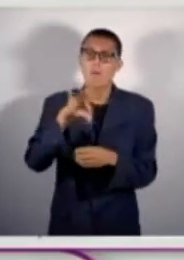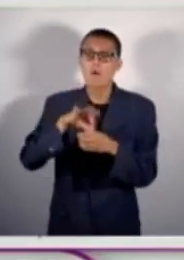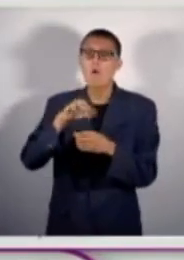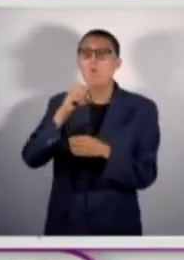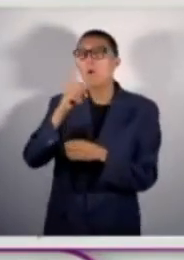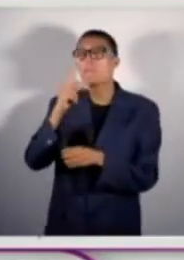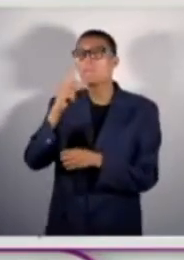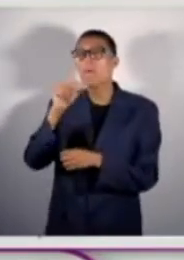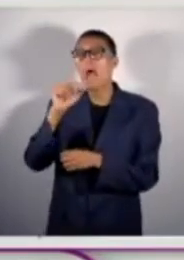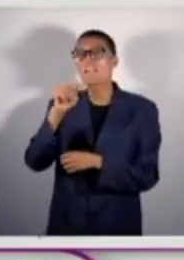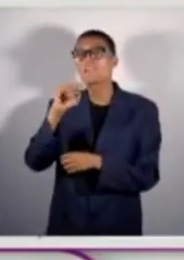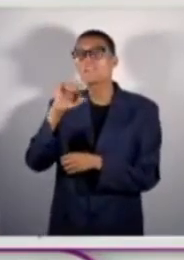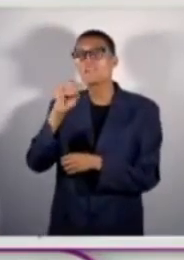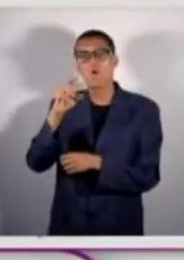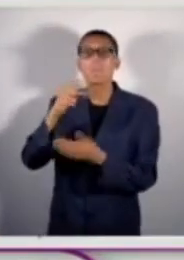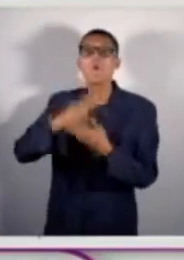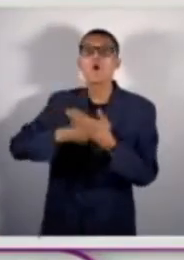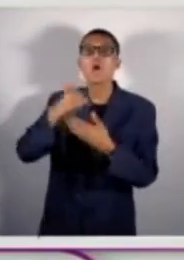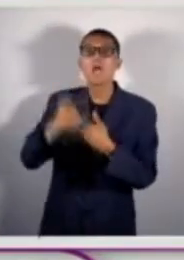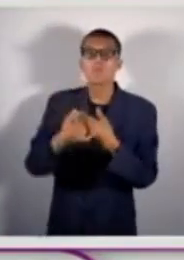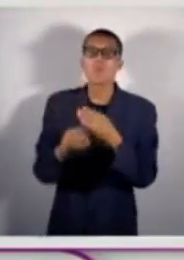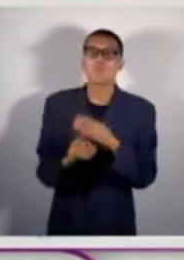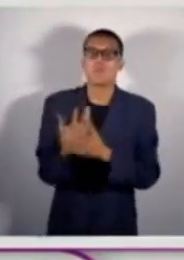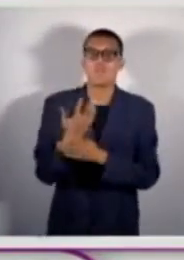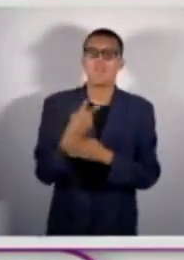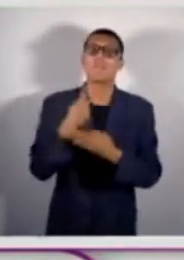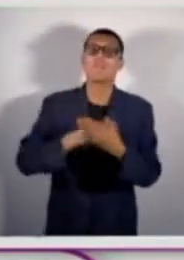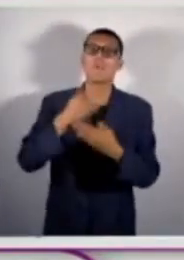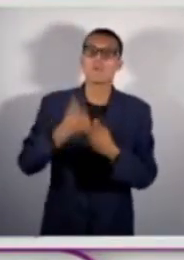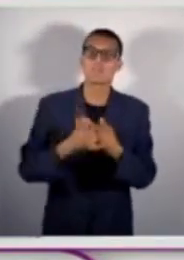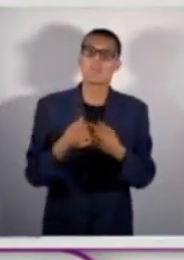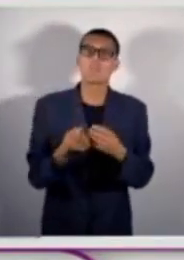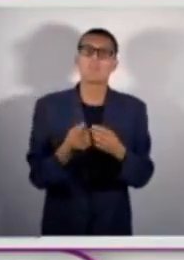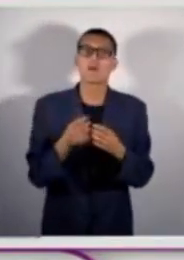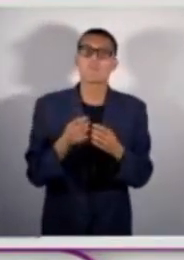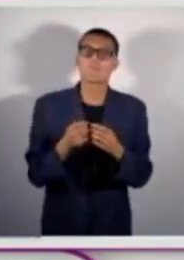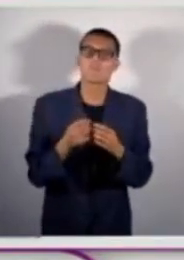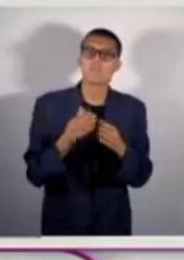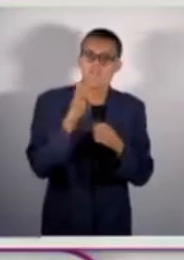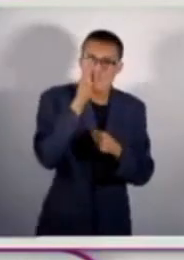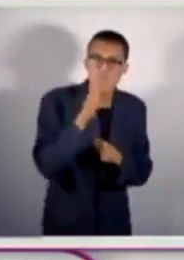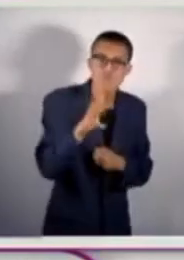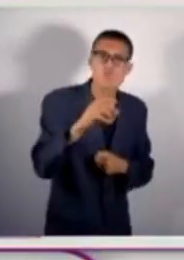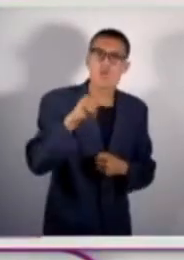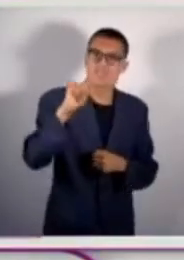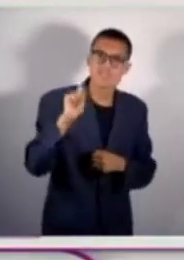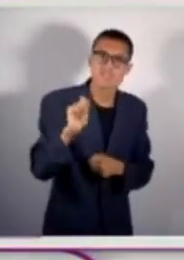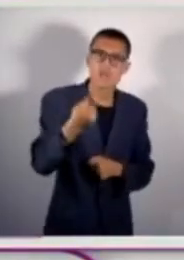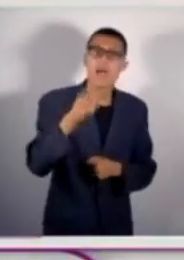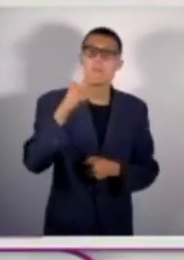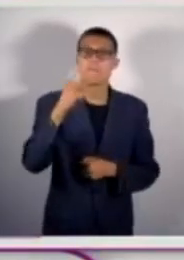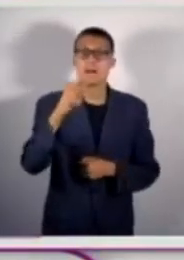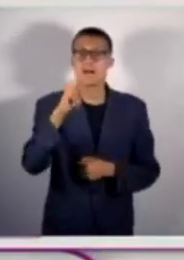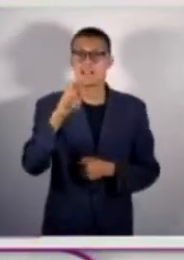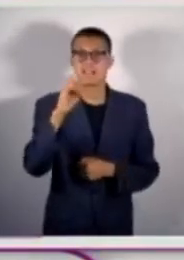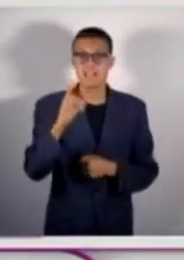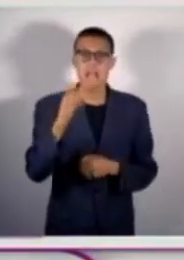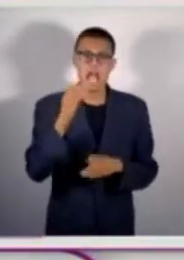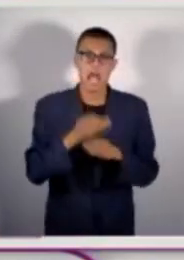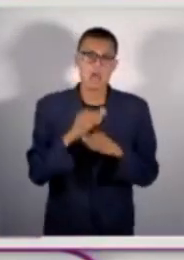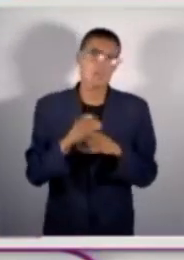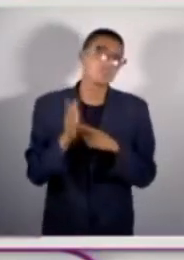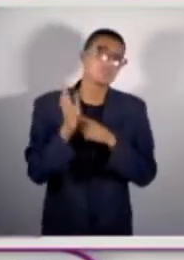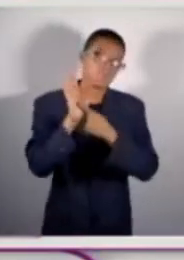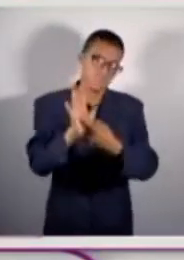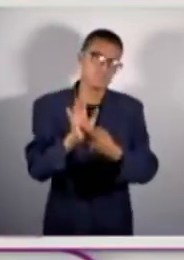político. Vota por un proyecto nuevo, un proyecto fresco e innovador. Este es el proyecto que el PRD actual te